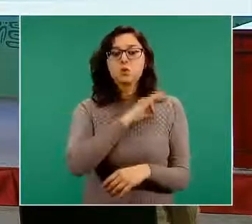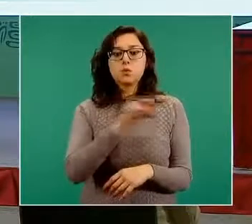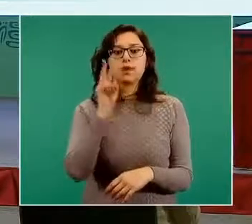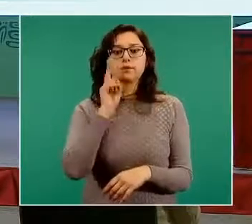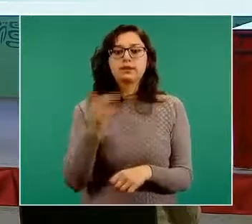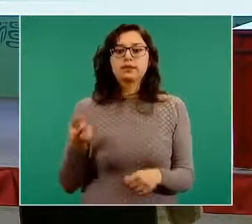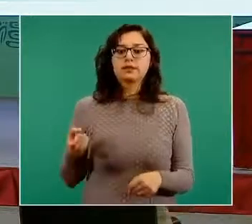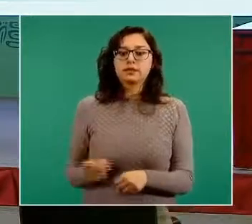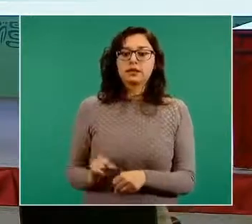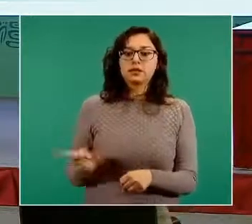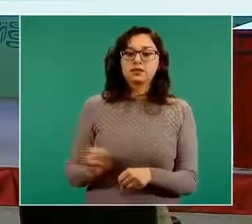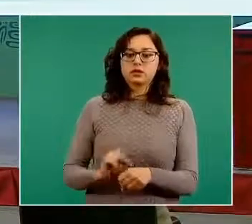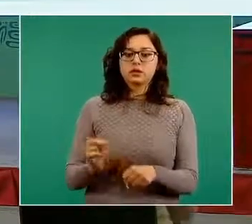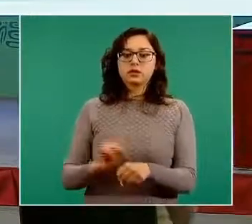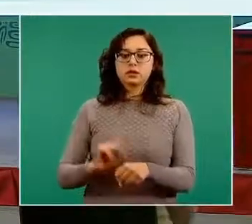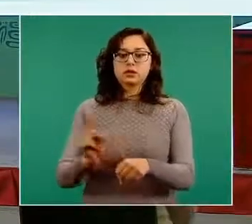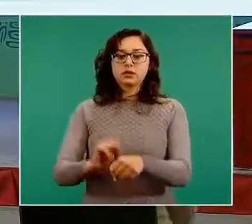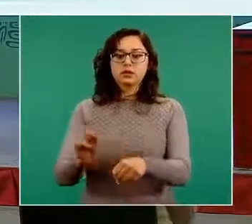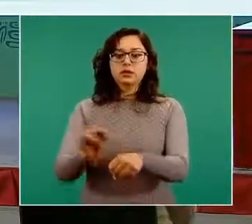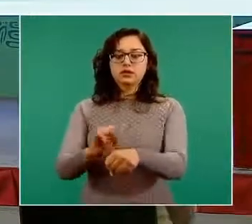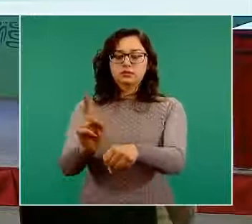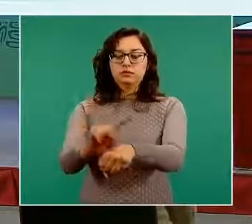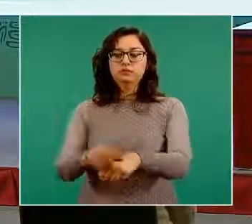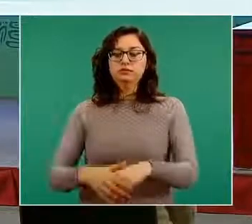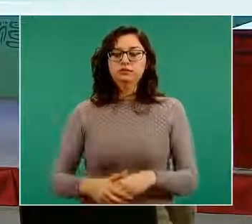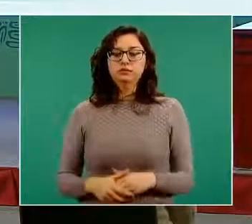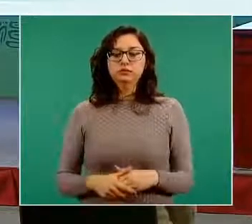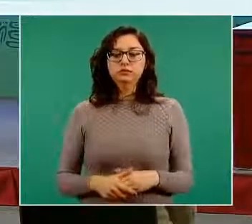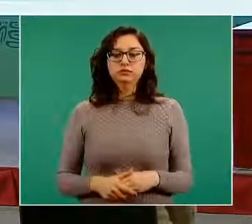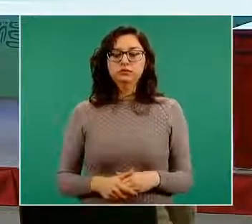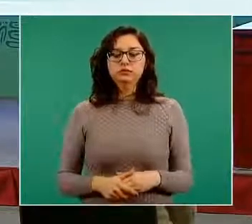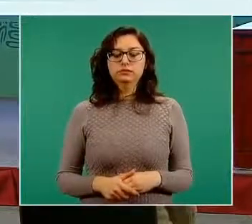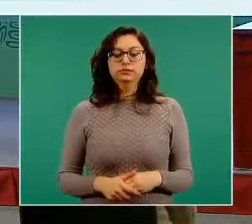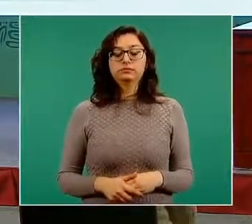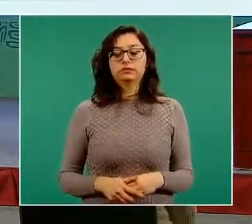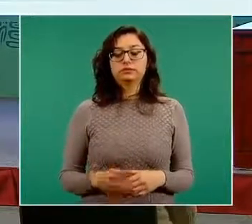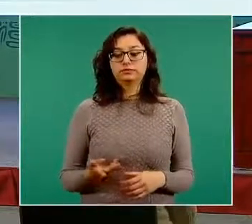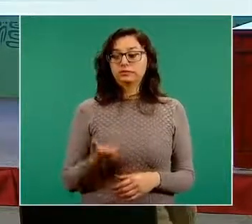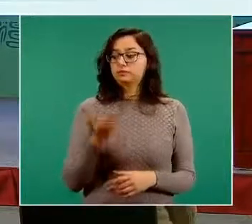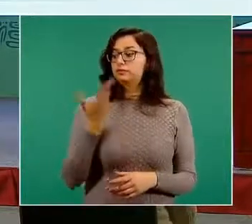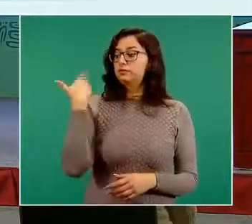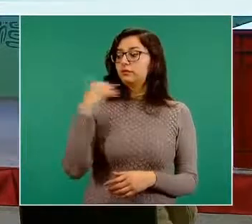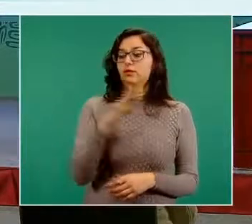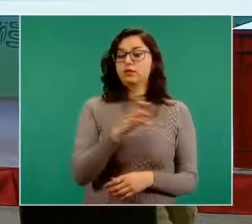aplicación y conforme el paquete grande de